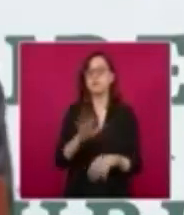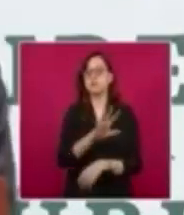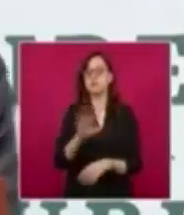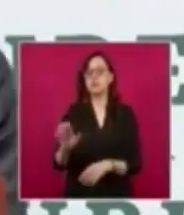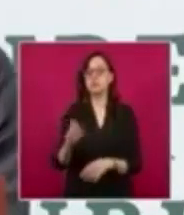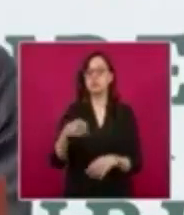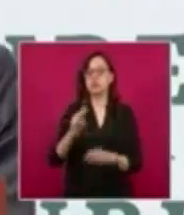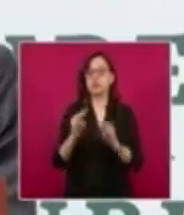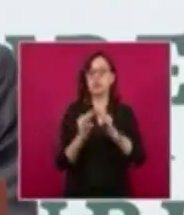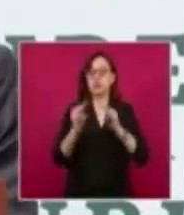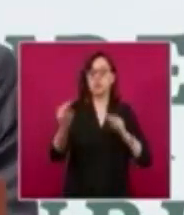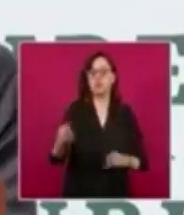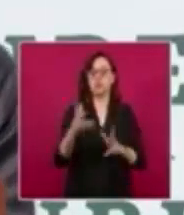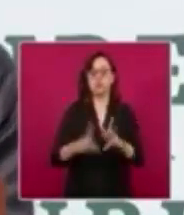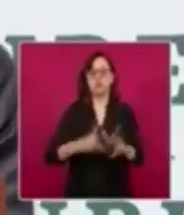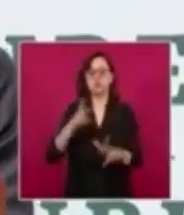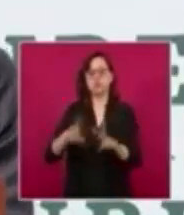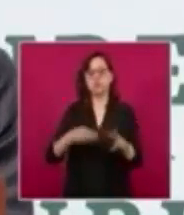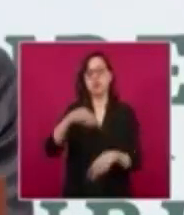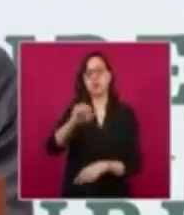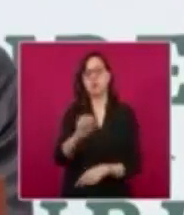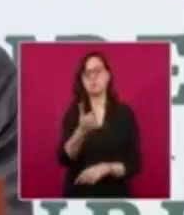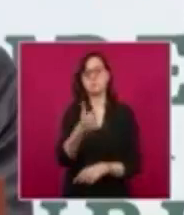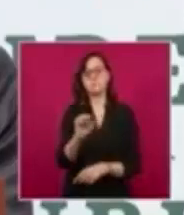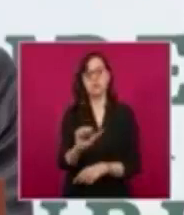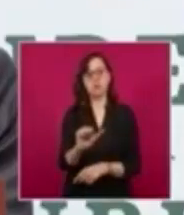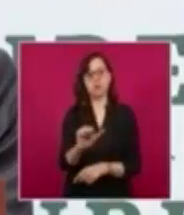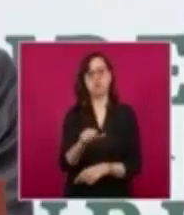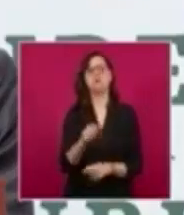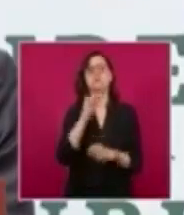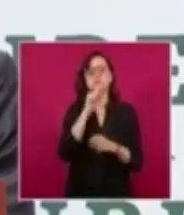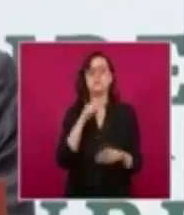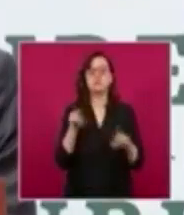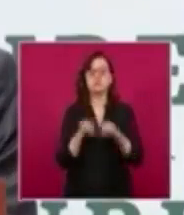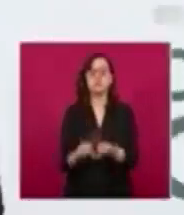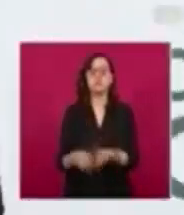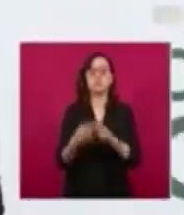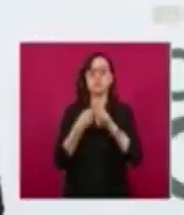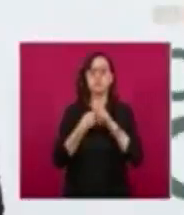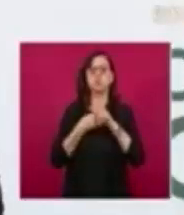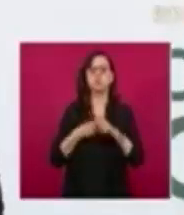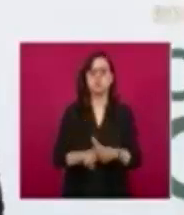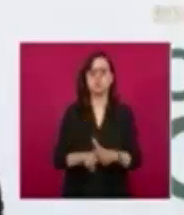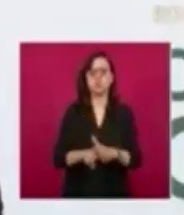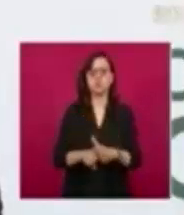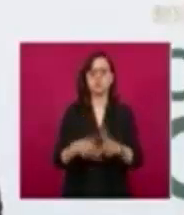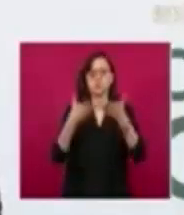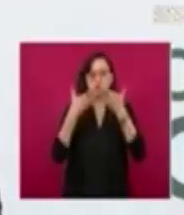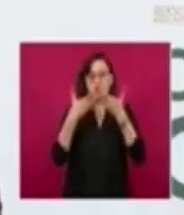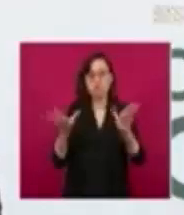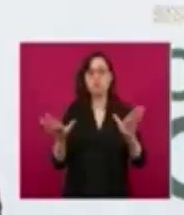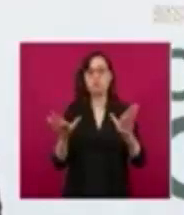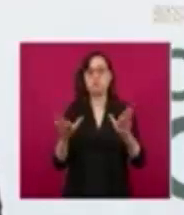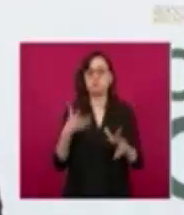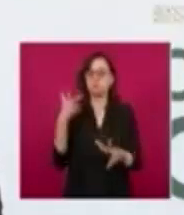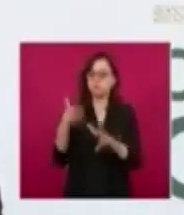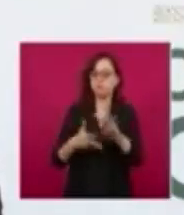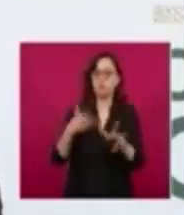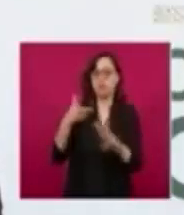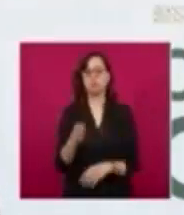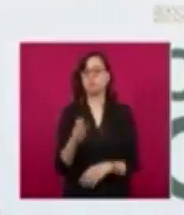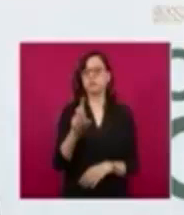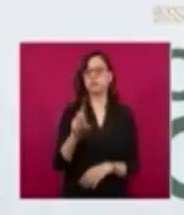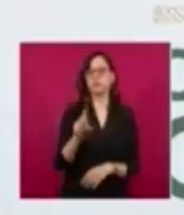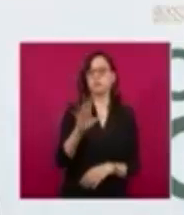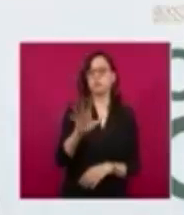extracción de litio como un monopolio del Estado, es una cosa, que lo justifiquen sus considerandos, pero no puedes